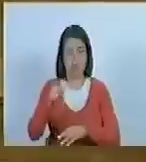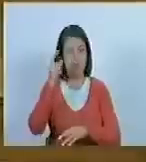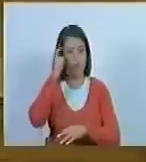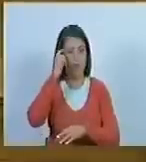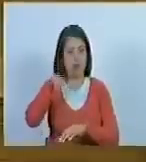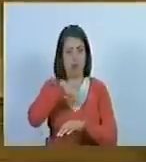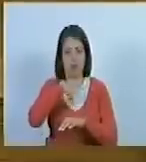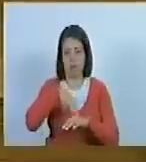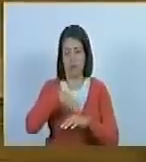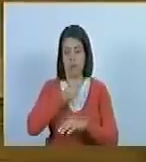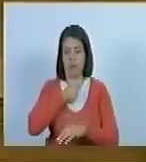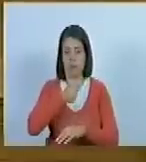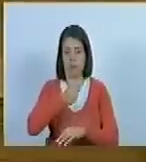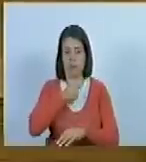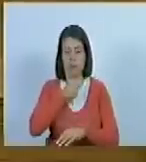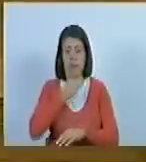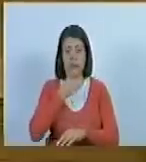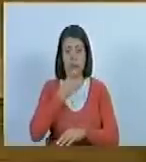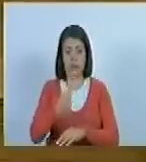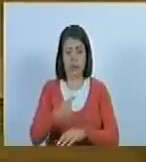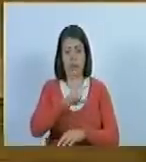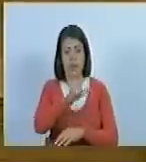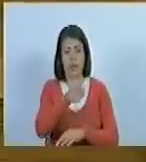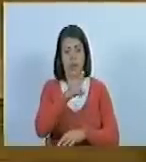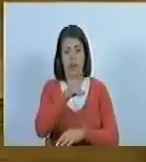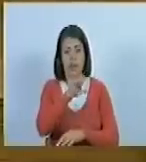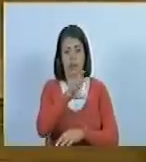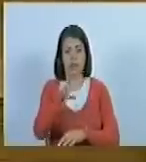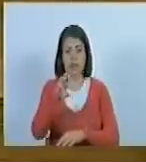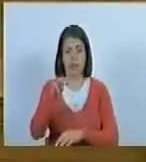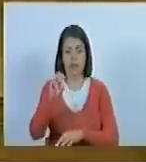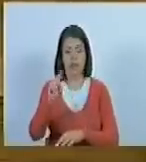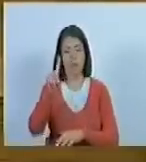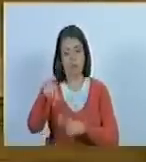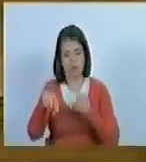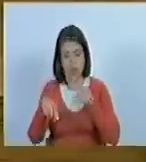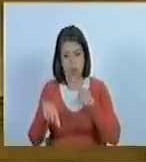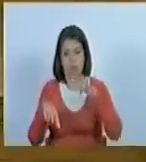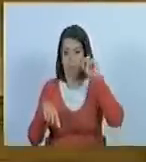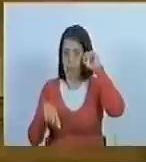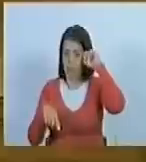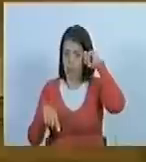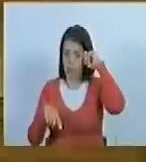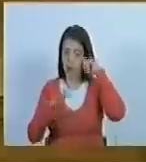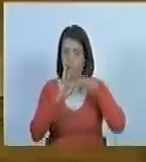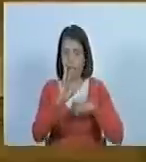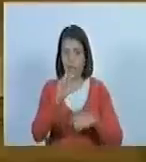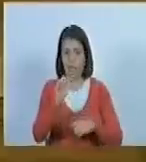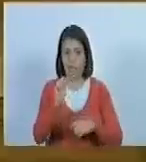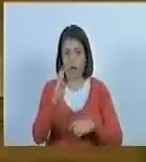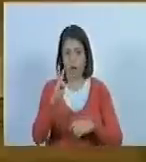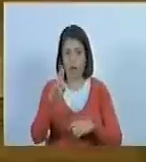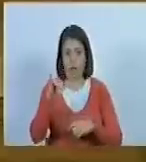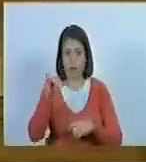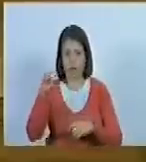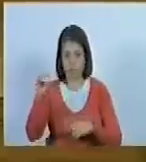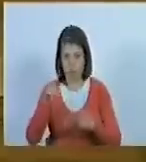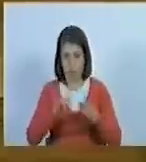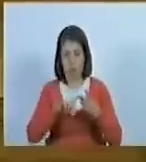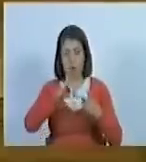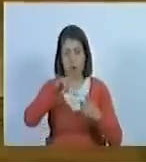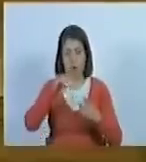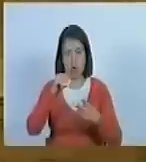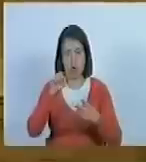Día Nacional del Periodista. Mencionar a Guillermo García Ponce, mencionar también y recordar a Fabricio Ojeda, a José Vicente Rangel,